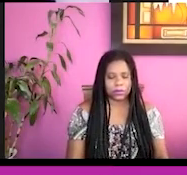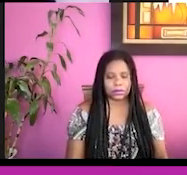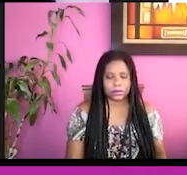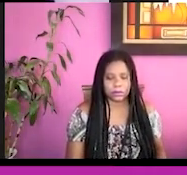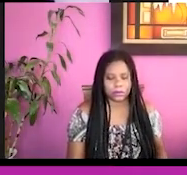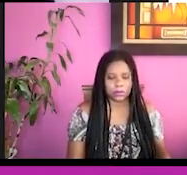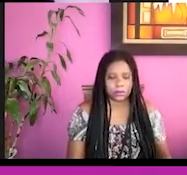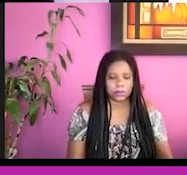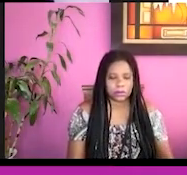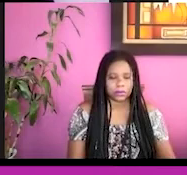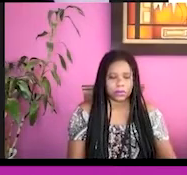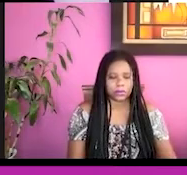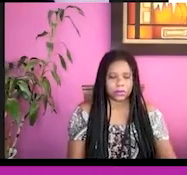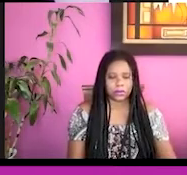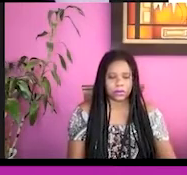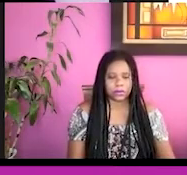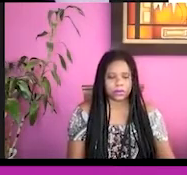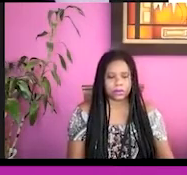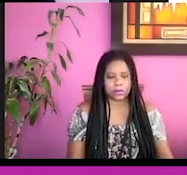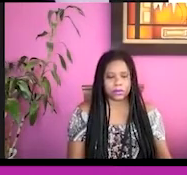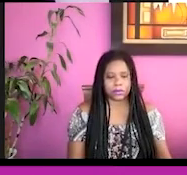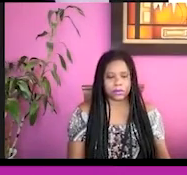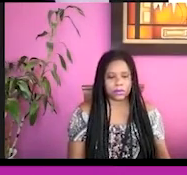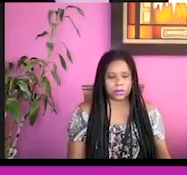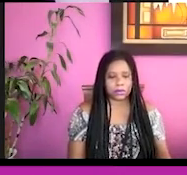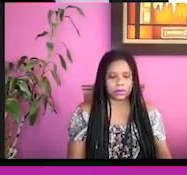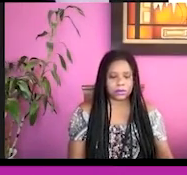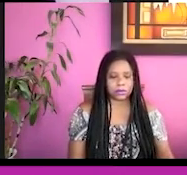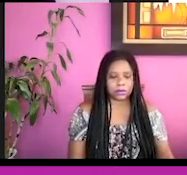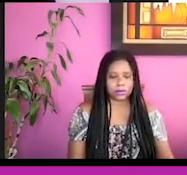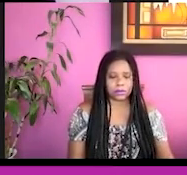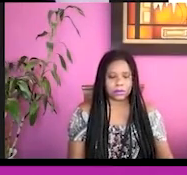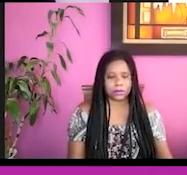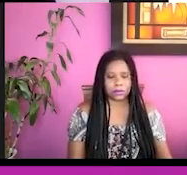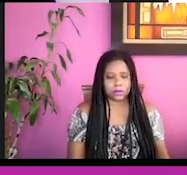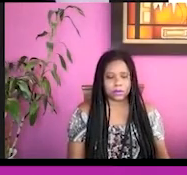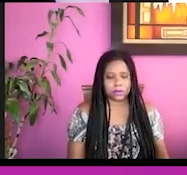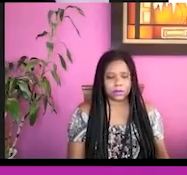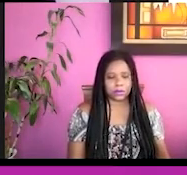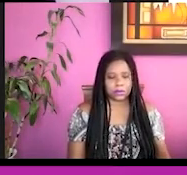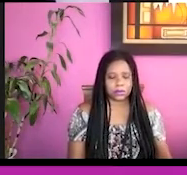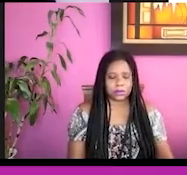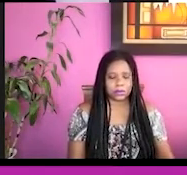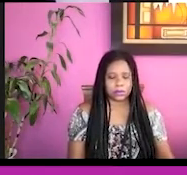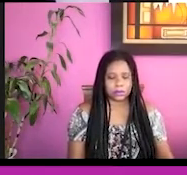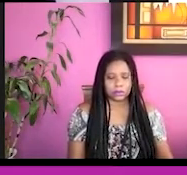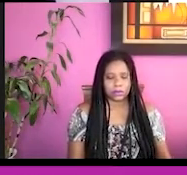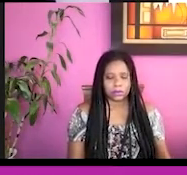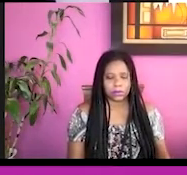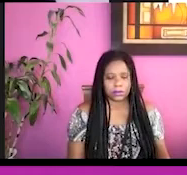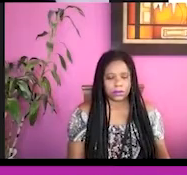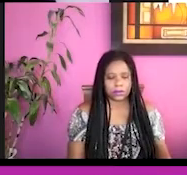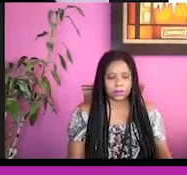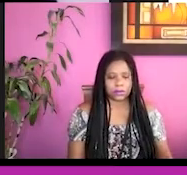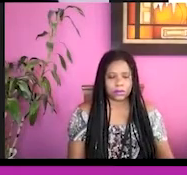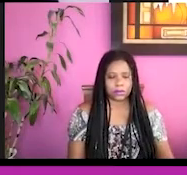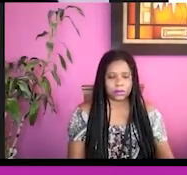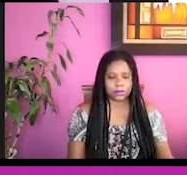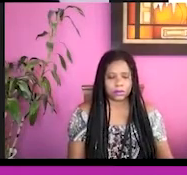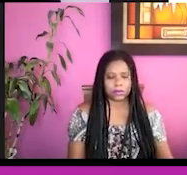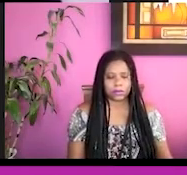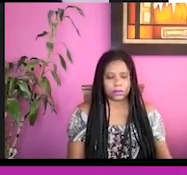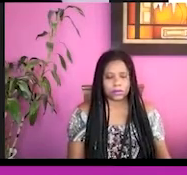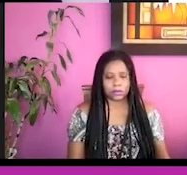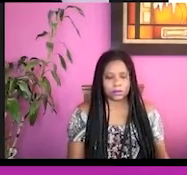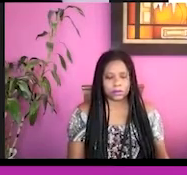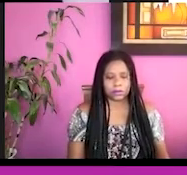un sistema tradicional, es decir, hay que volcar a través de la tecnología lo que veníamos trabajando antiguamente. Entonces, lo que es en